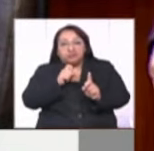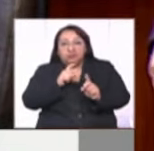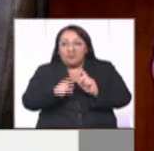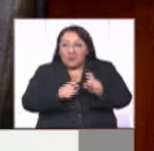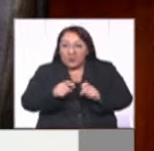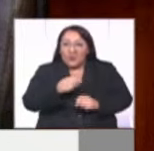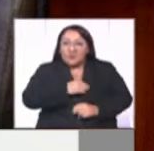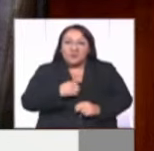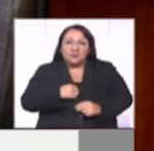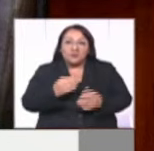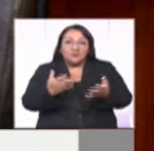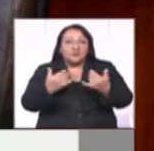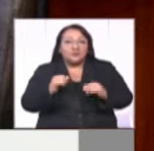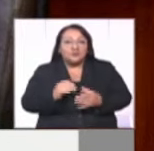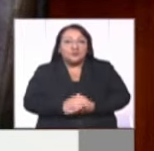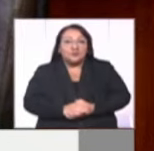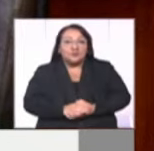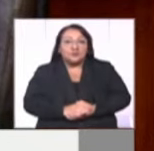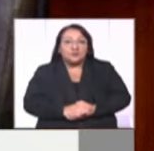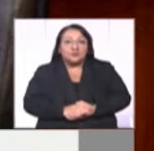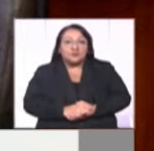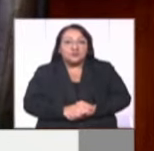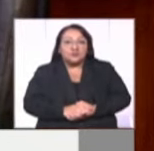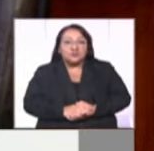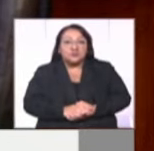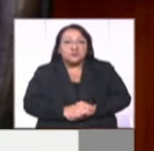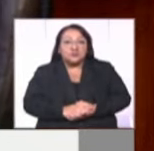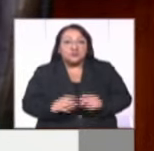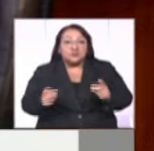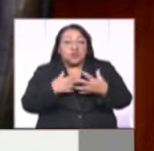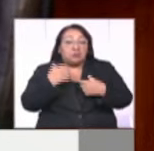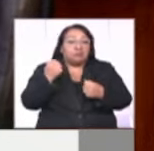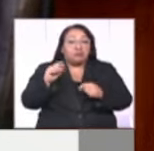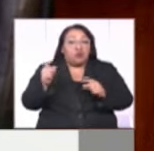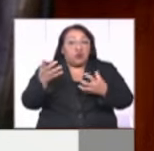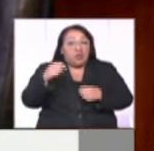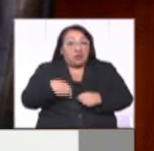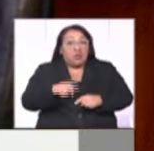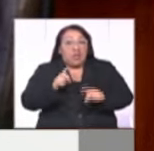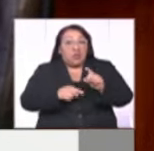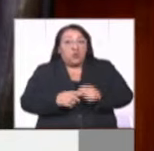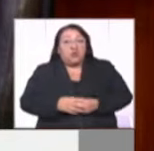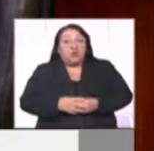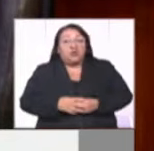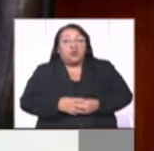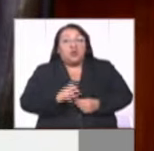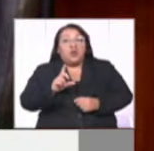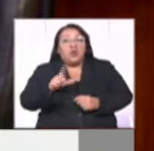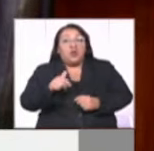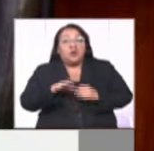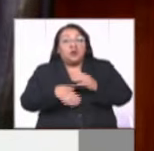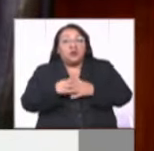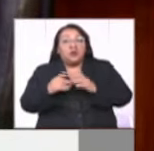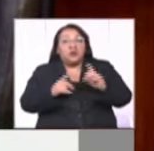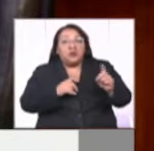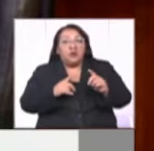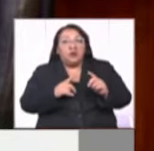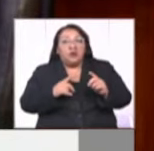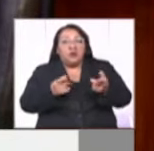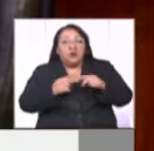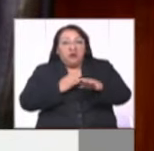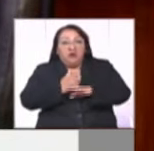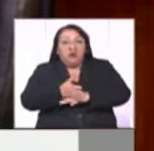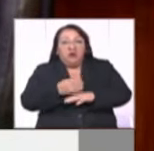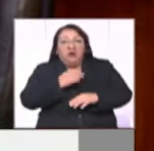de los ministros para informar o debido a su resistencia para acudir en este último supuesto, o luego del debate en que intervenga el